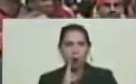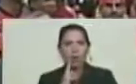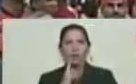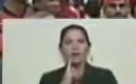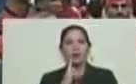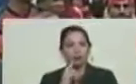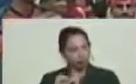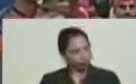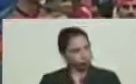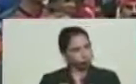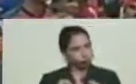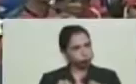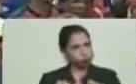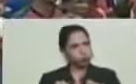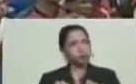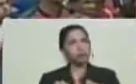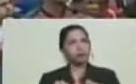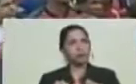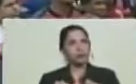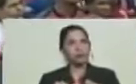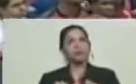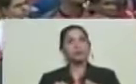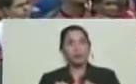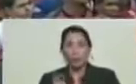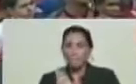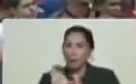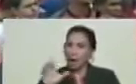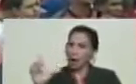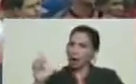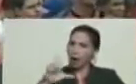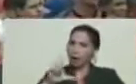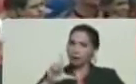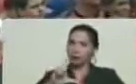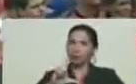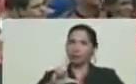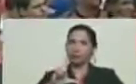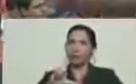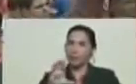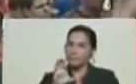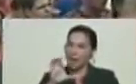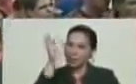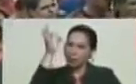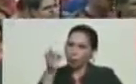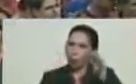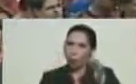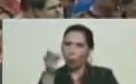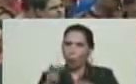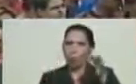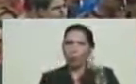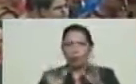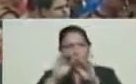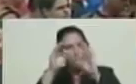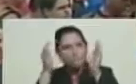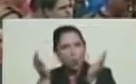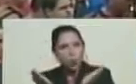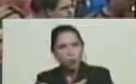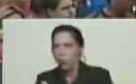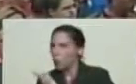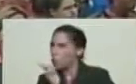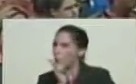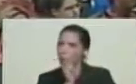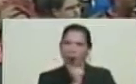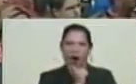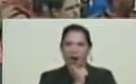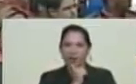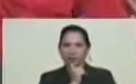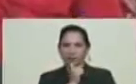todavía está por hacer, de una patria latinoamericana, de una patria justa, de un mundo sin imperialismo. Y